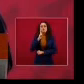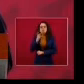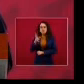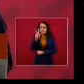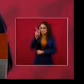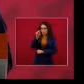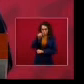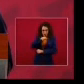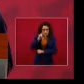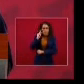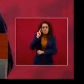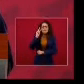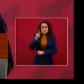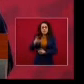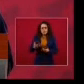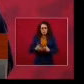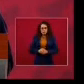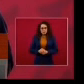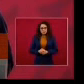las televisoras.